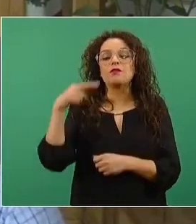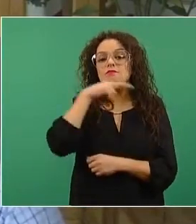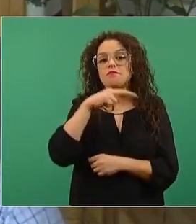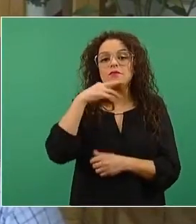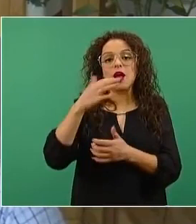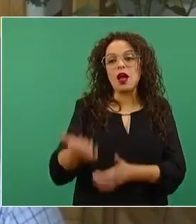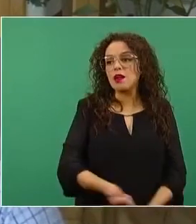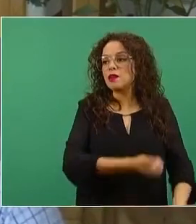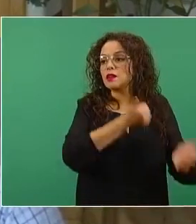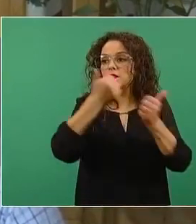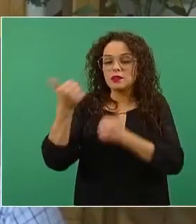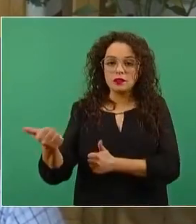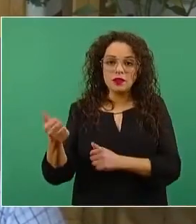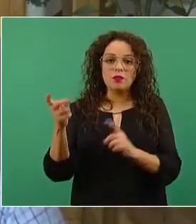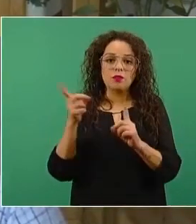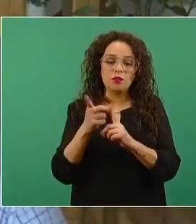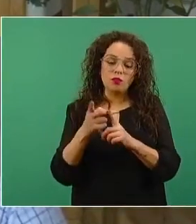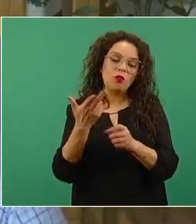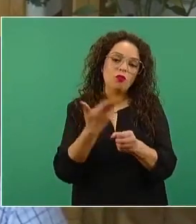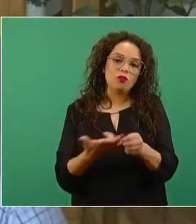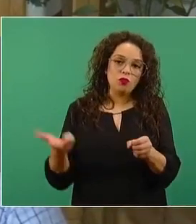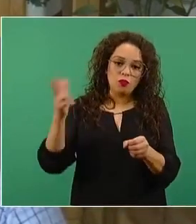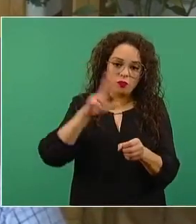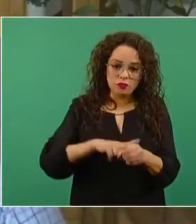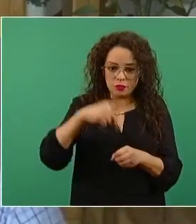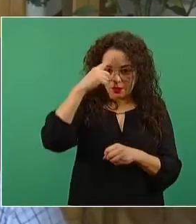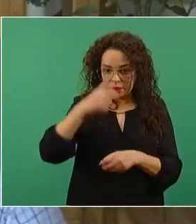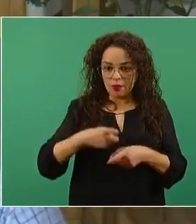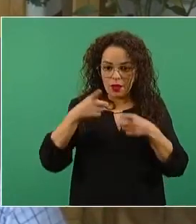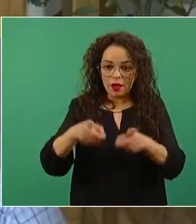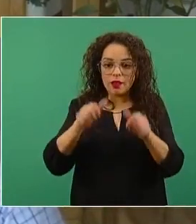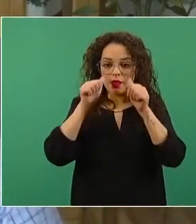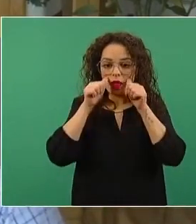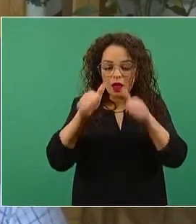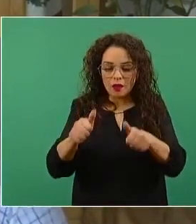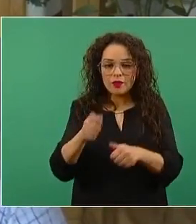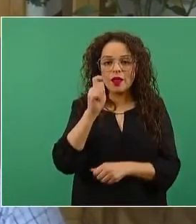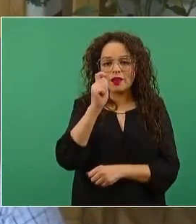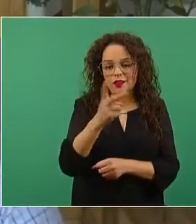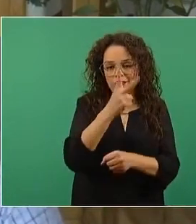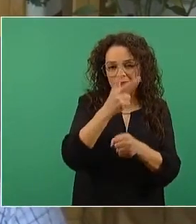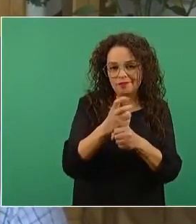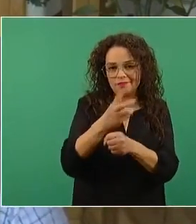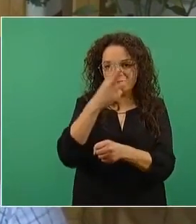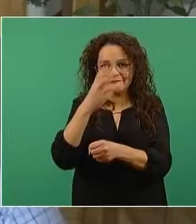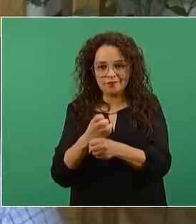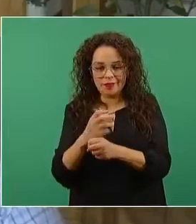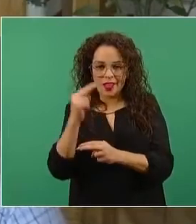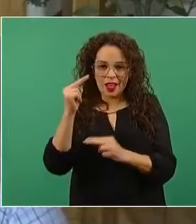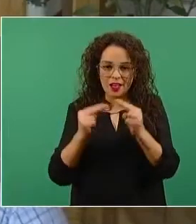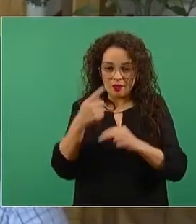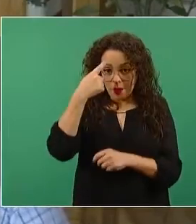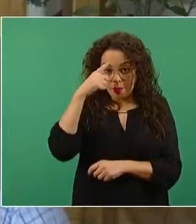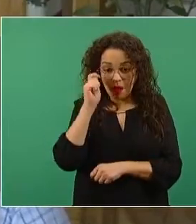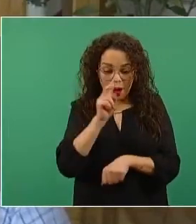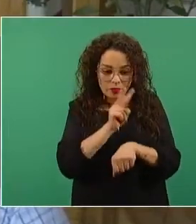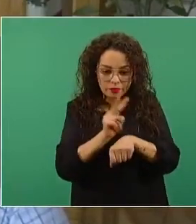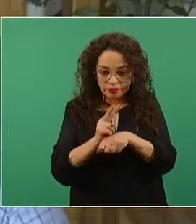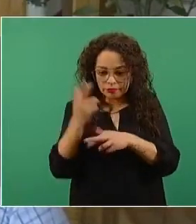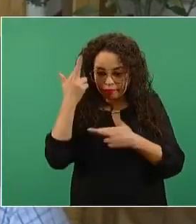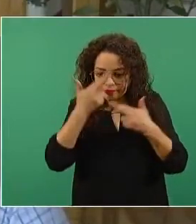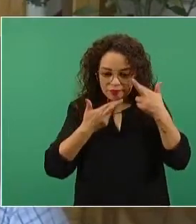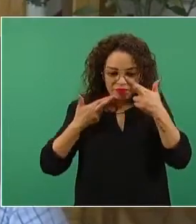a una unidad de emergencias o de atención del segundo y tercer nivel, que permite su seguimiento y la continuidad de